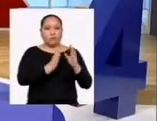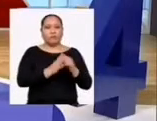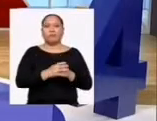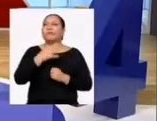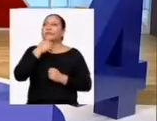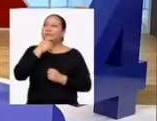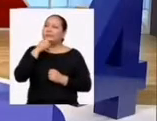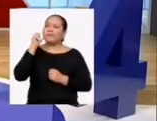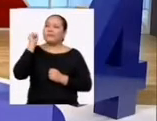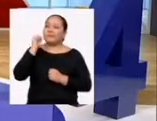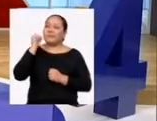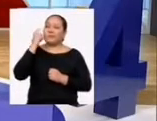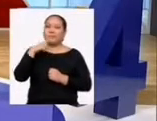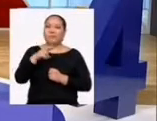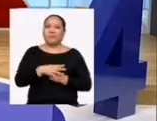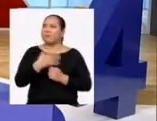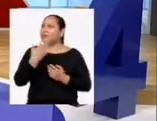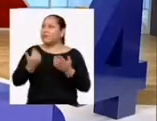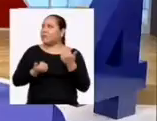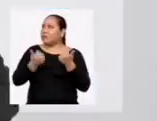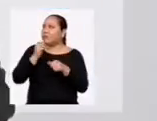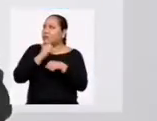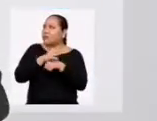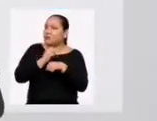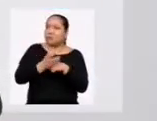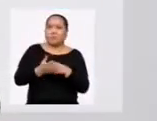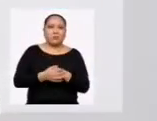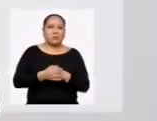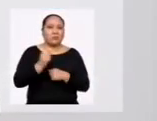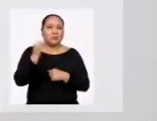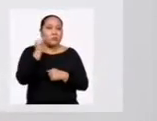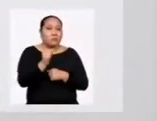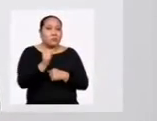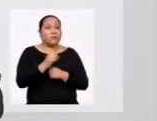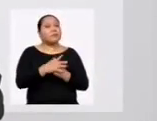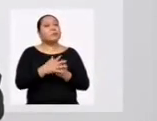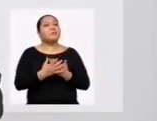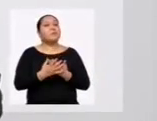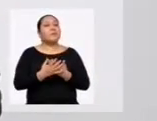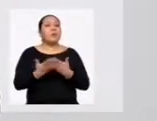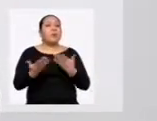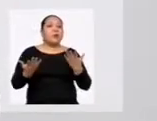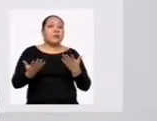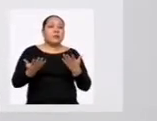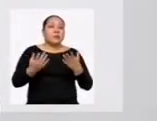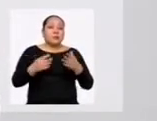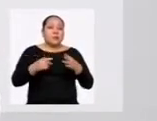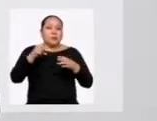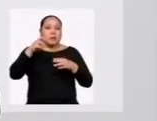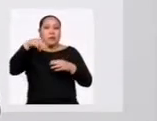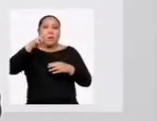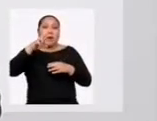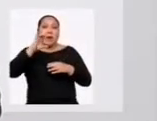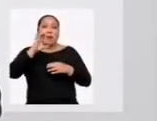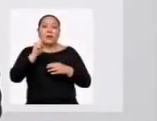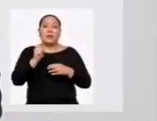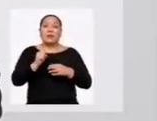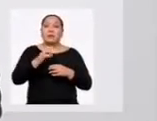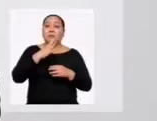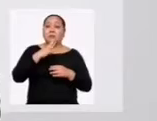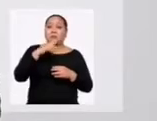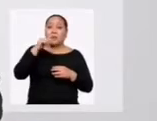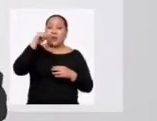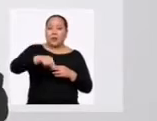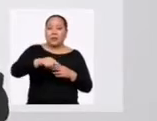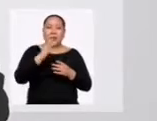Ya veo, entonces, ¿qué sugiere hacer? Como en este texto hay algunas marcas de oralidad, pienso que